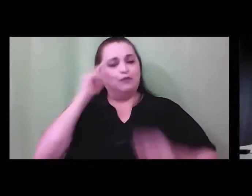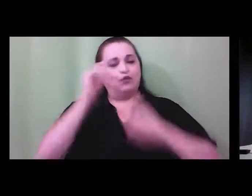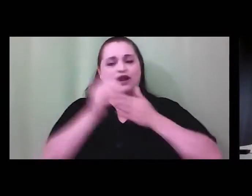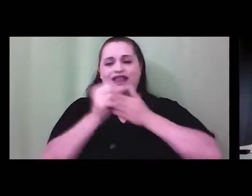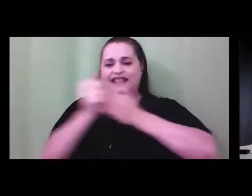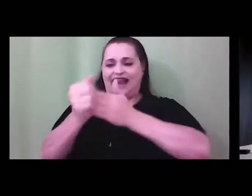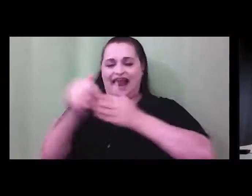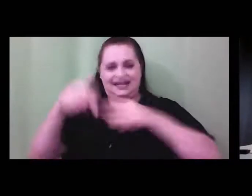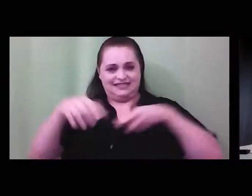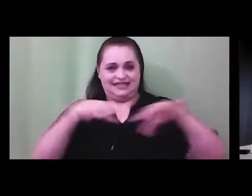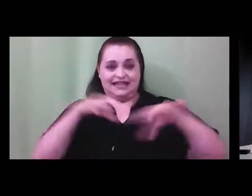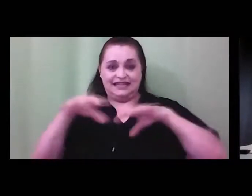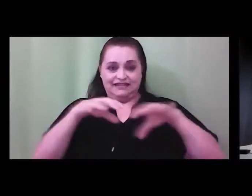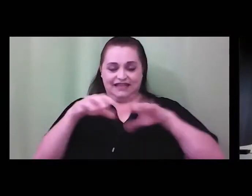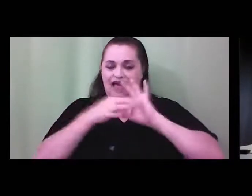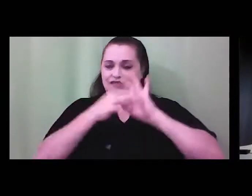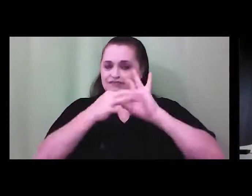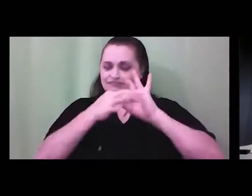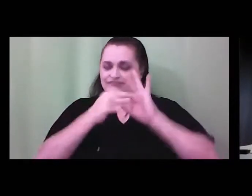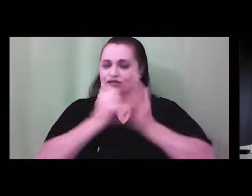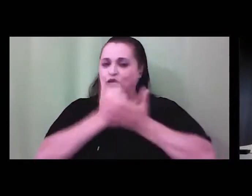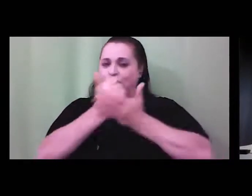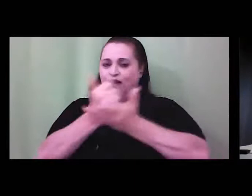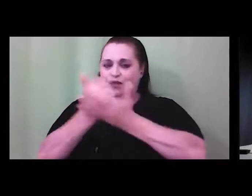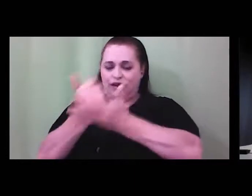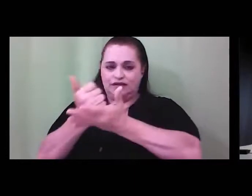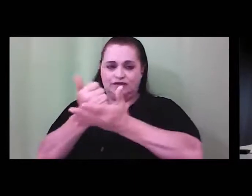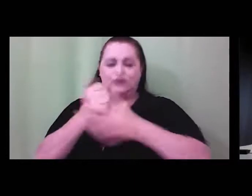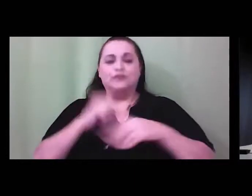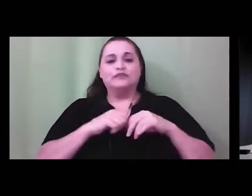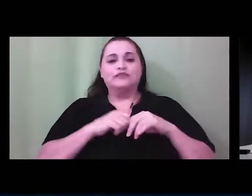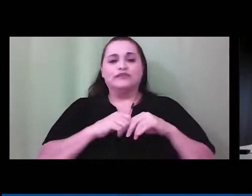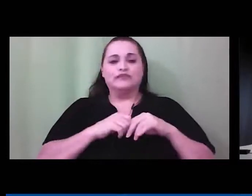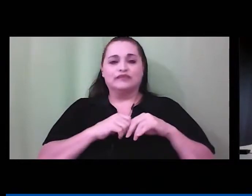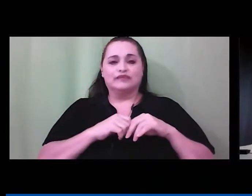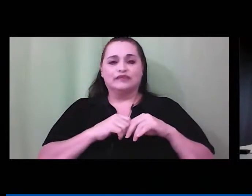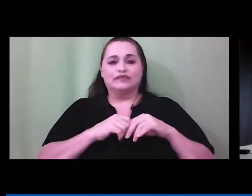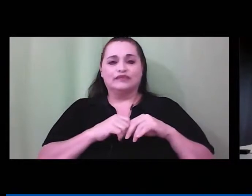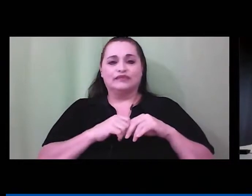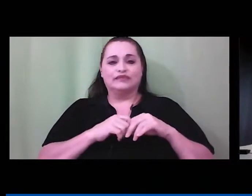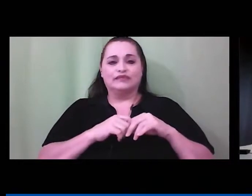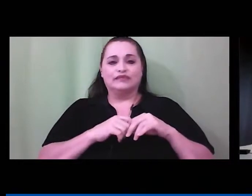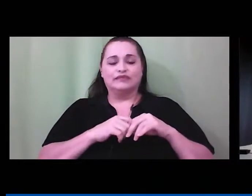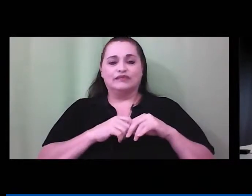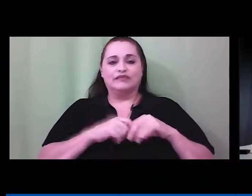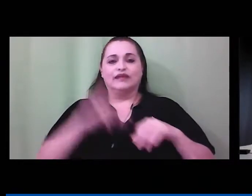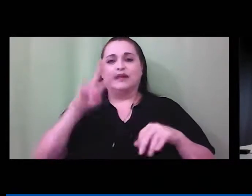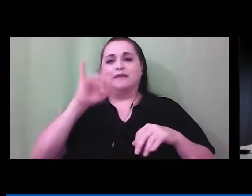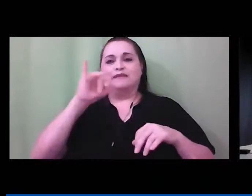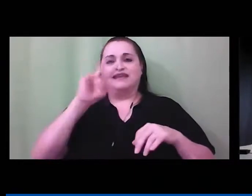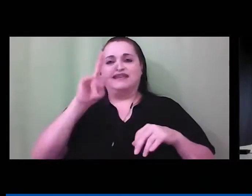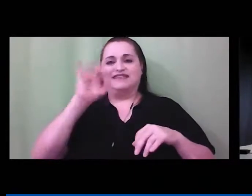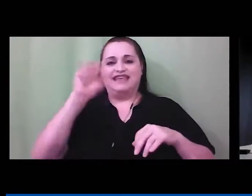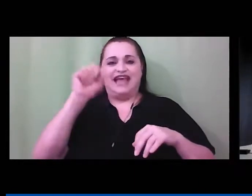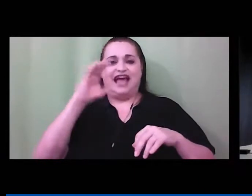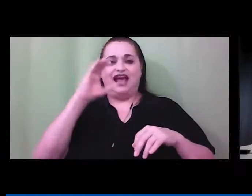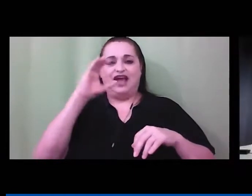esta actividad en colaboración con Vivian del